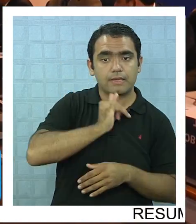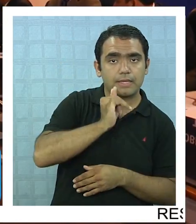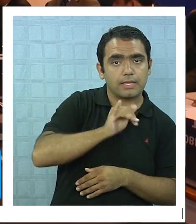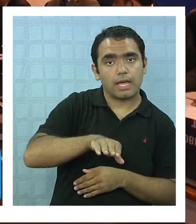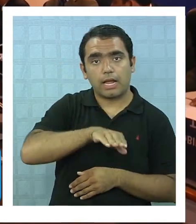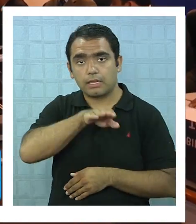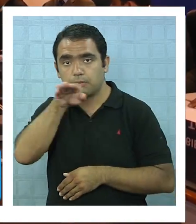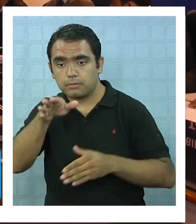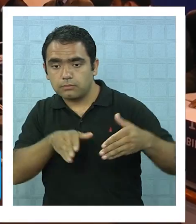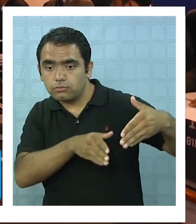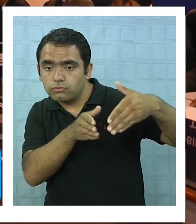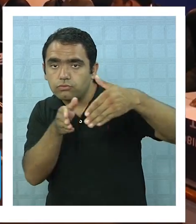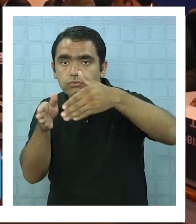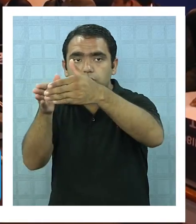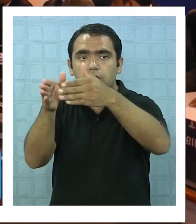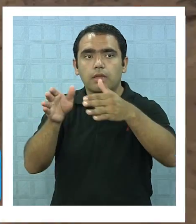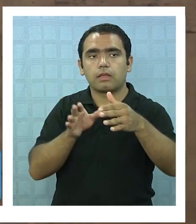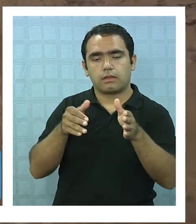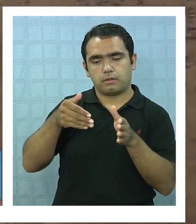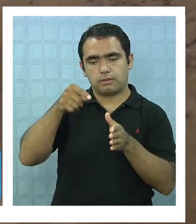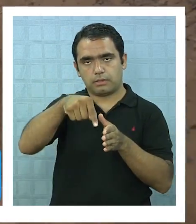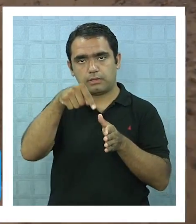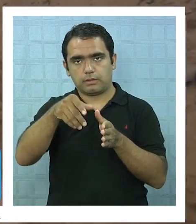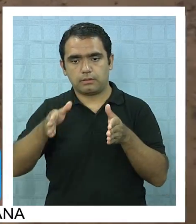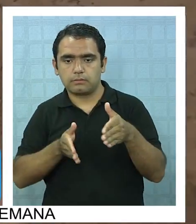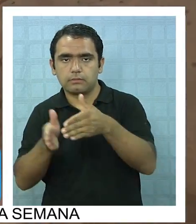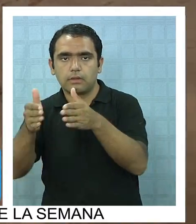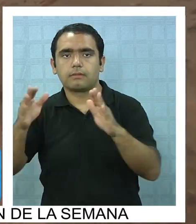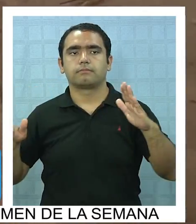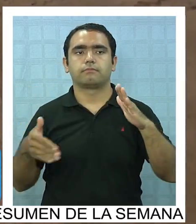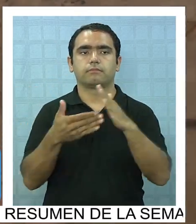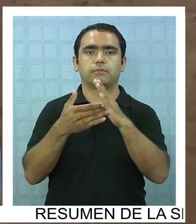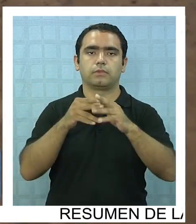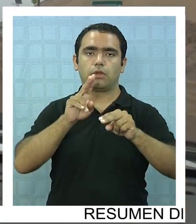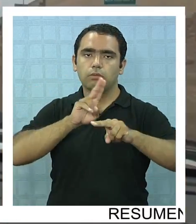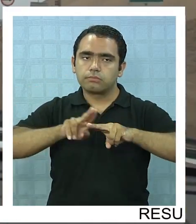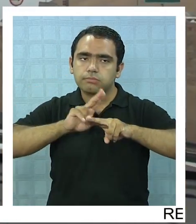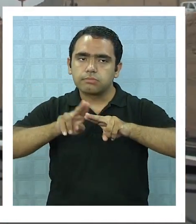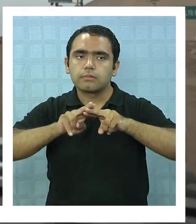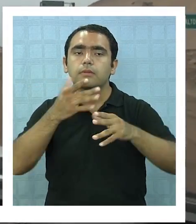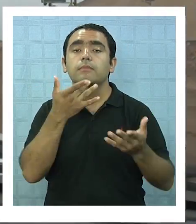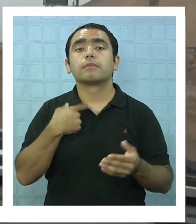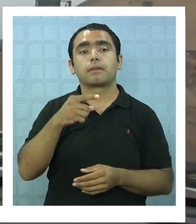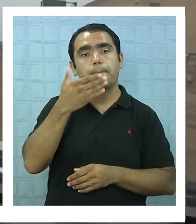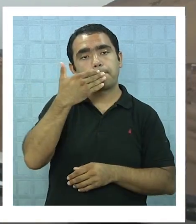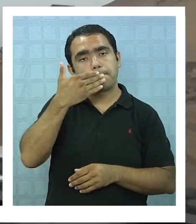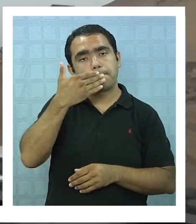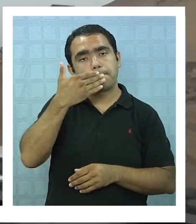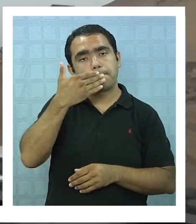tramo que comprende la Cuesta del Pampino, que une a Iquique con Altospicio, esta vez para mejorar y aumentar el